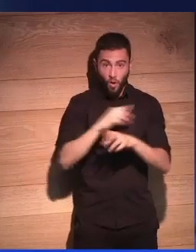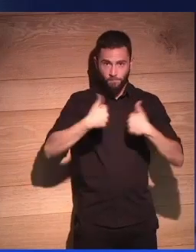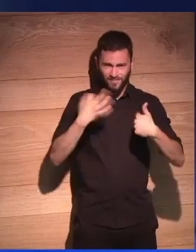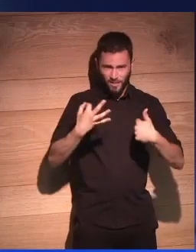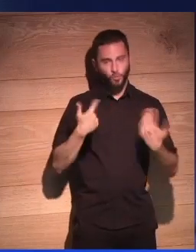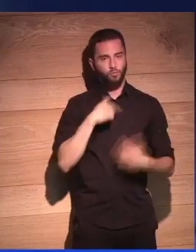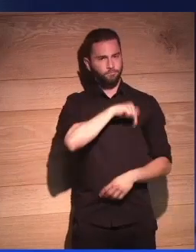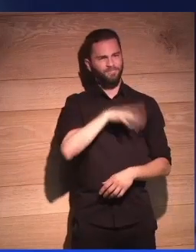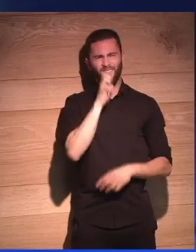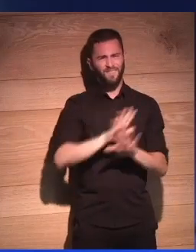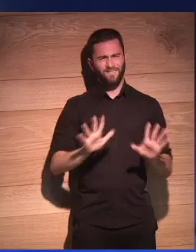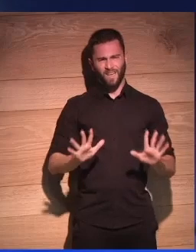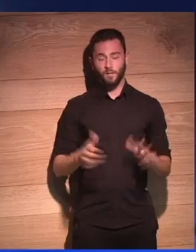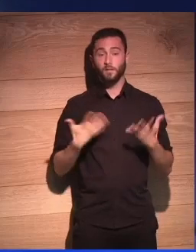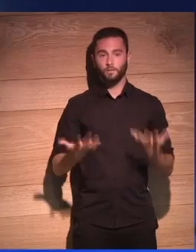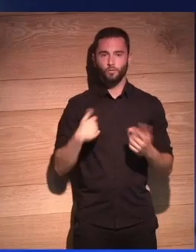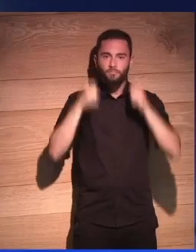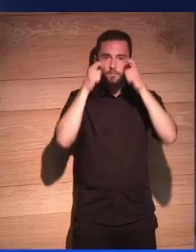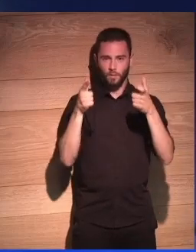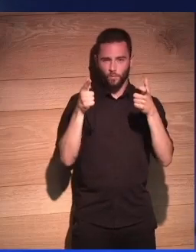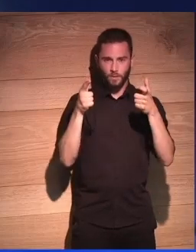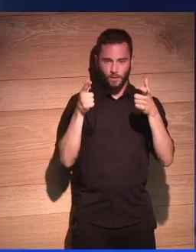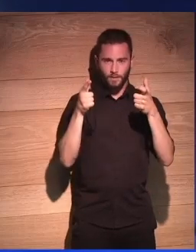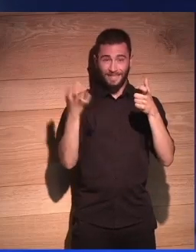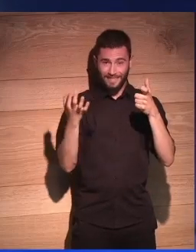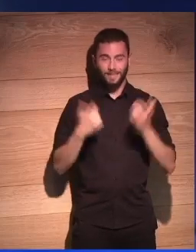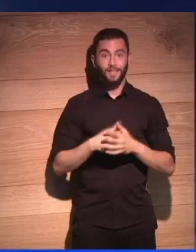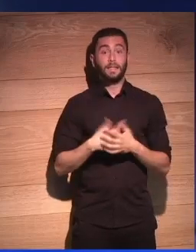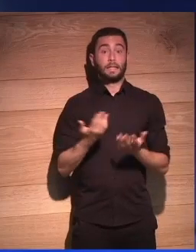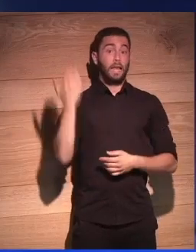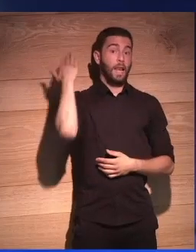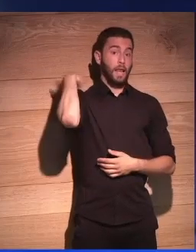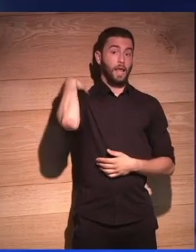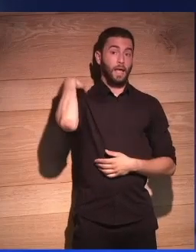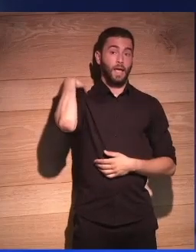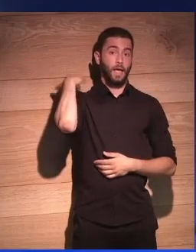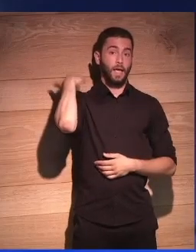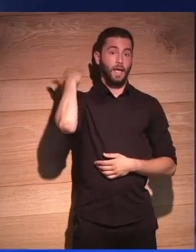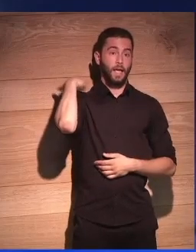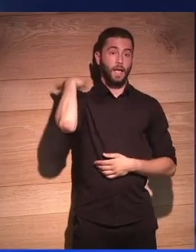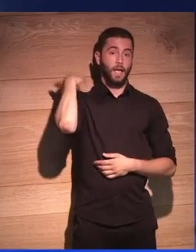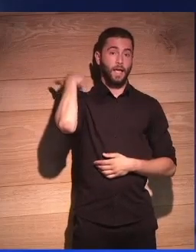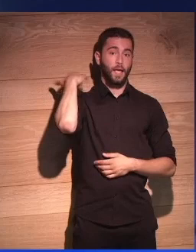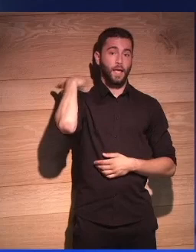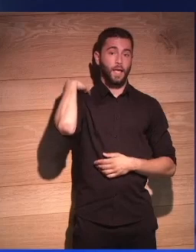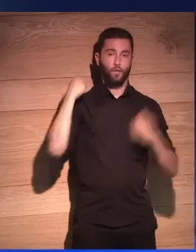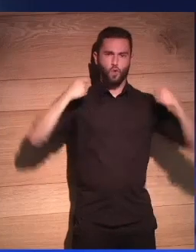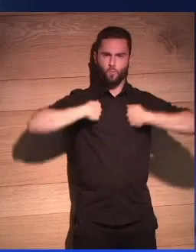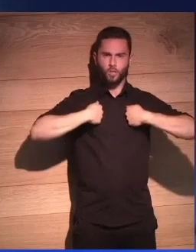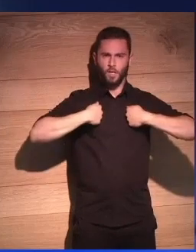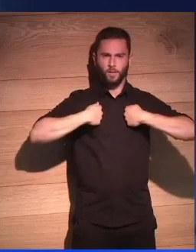tan mal, fatal, ¿no? De repente me di cuenta de que había en la espalda, cargaba en la espalda una